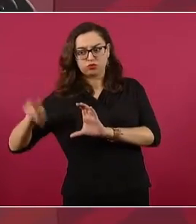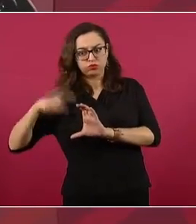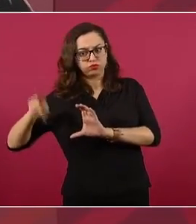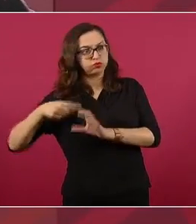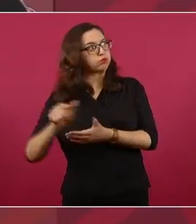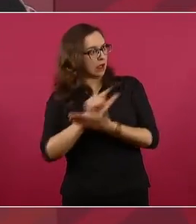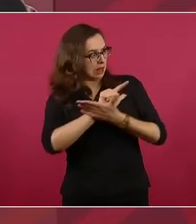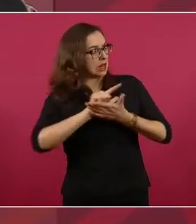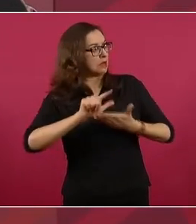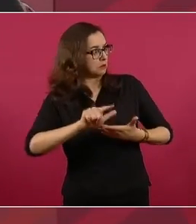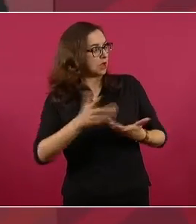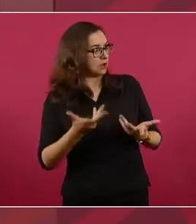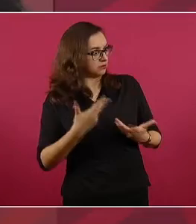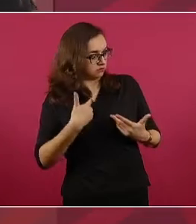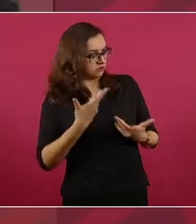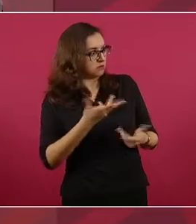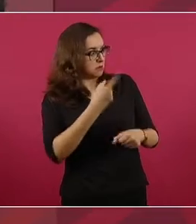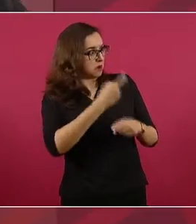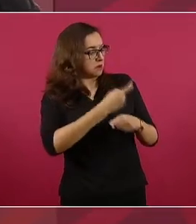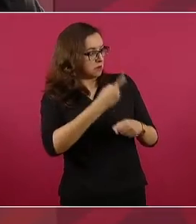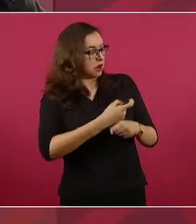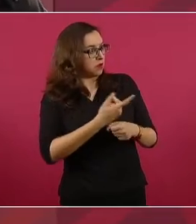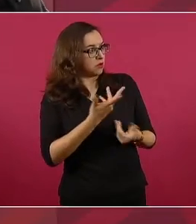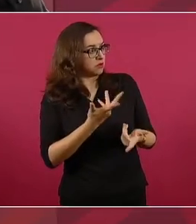agua, porque no se